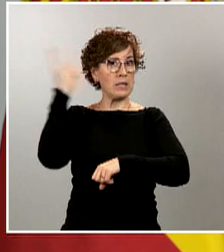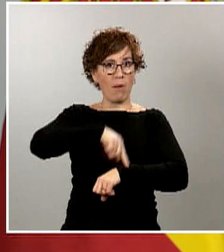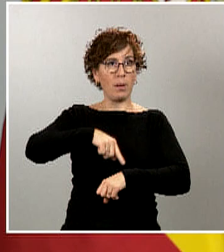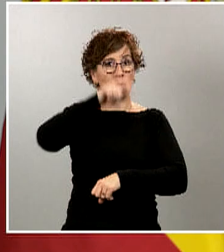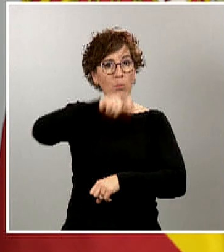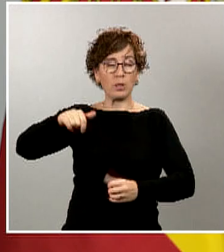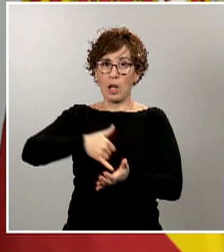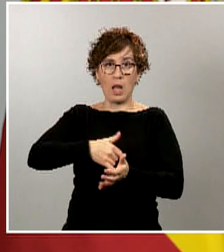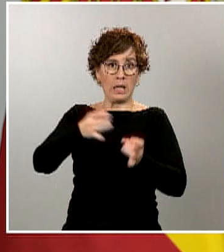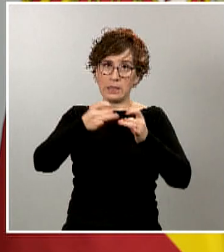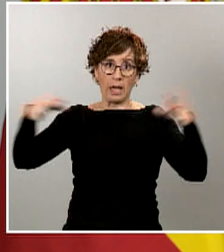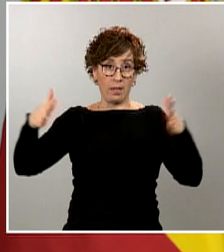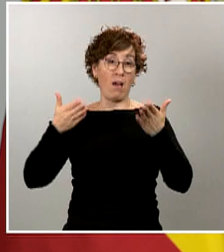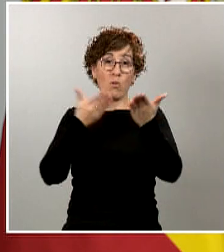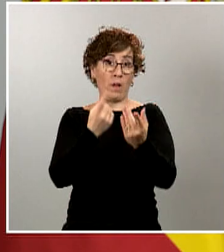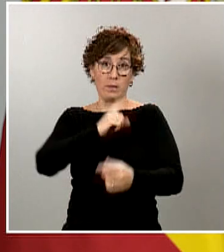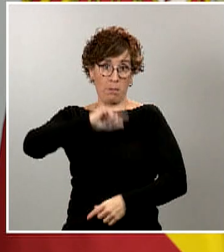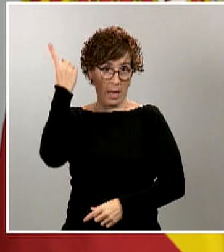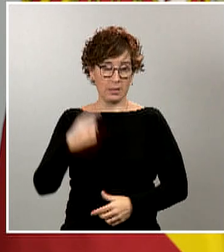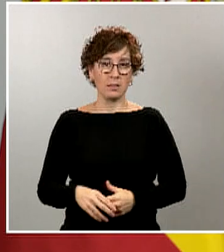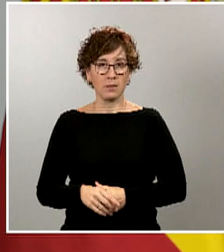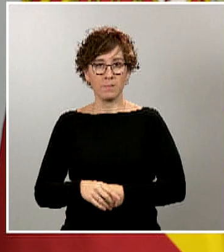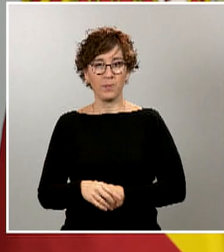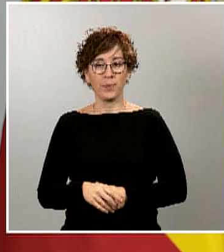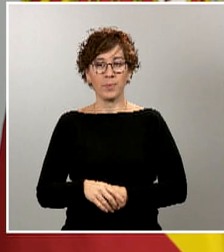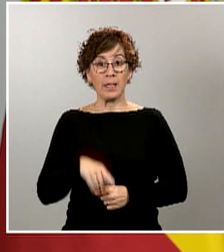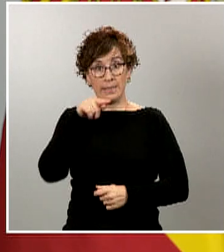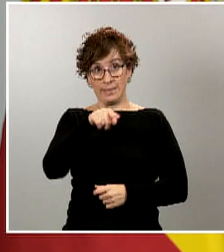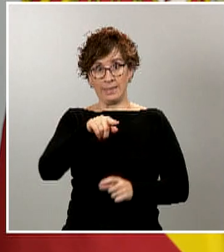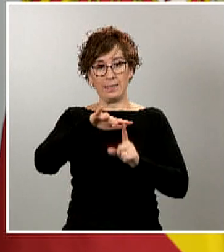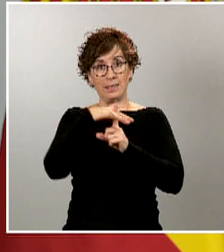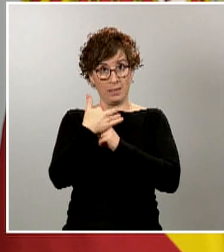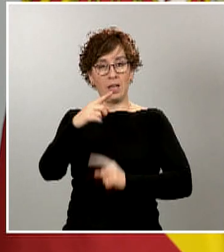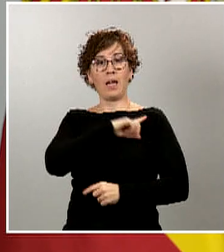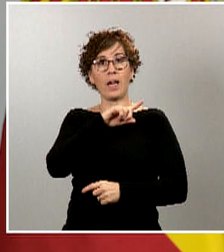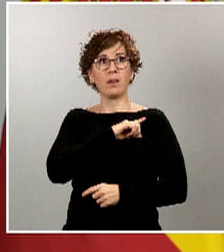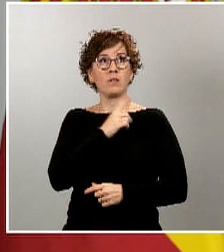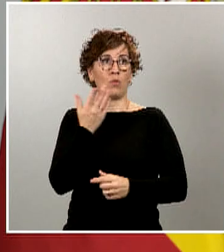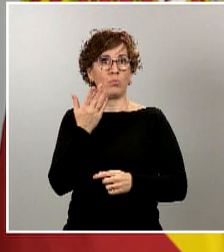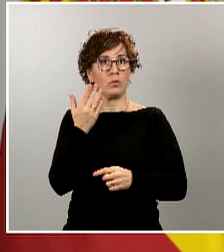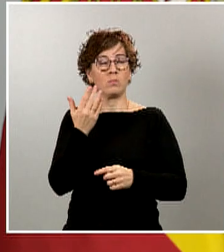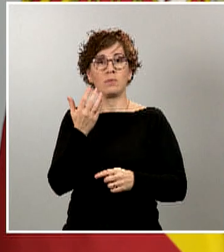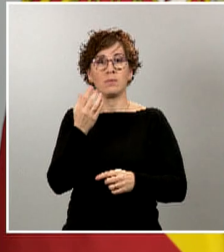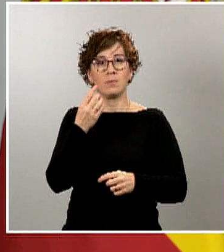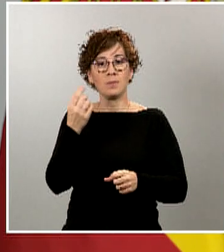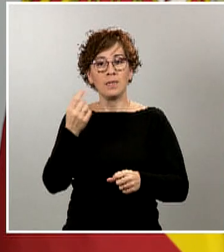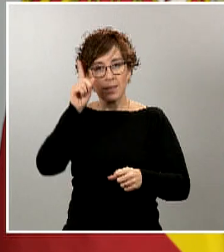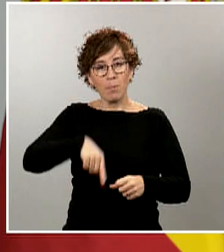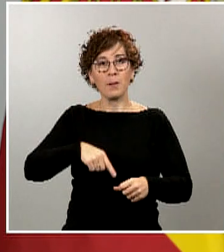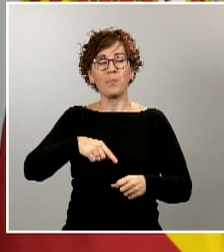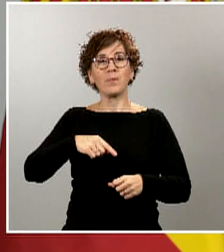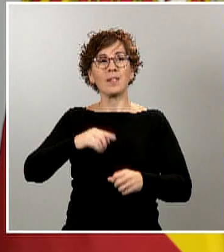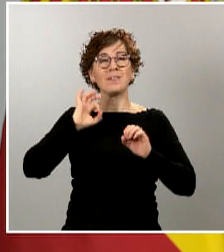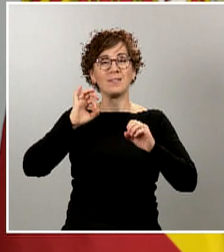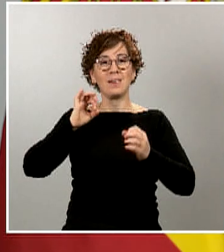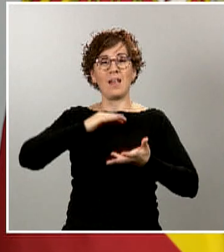ayuda. En ese contexto también el Ejército ha estado en tareas como esa ayuda al reparto de los bancos de alimentos, que nos parece